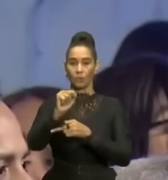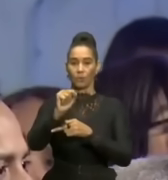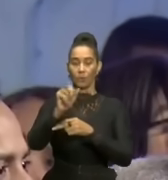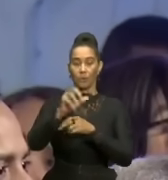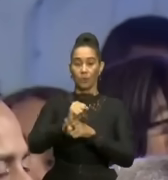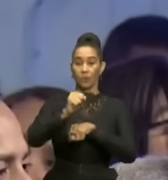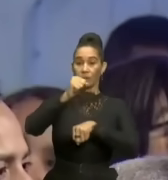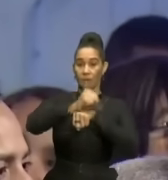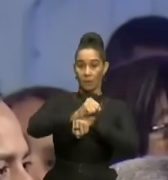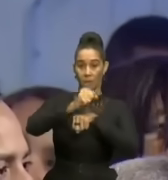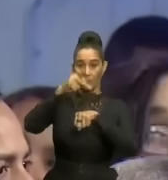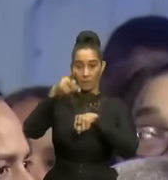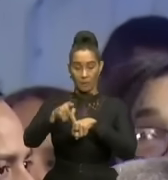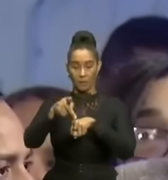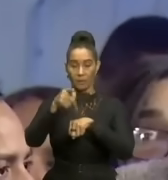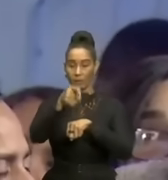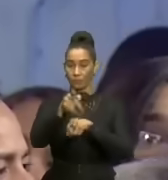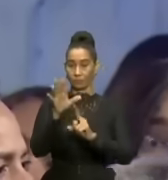Pedro Macorís,